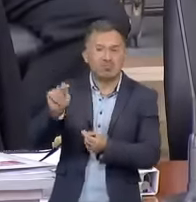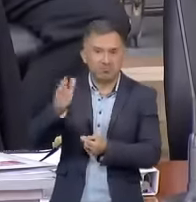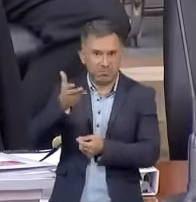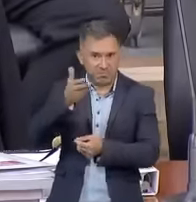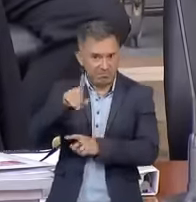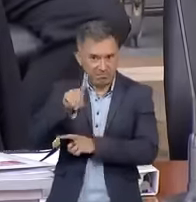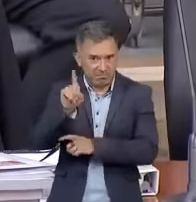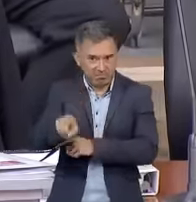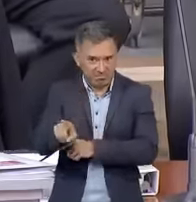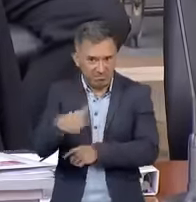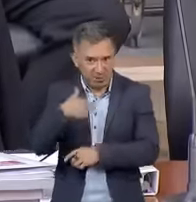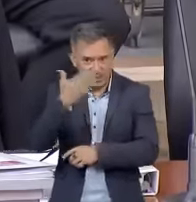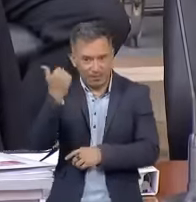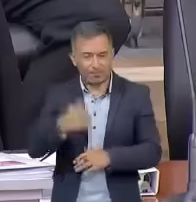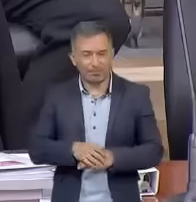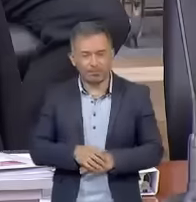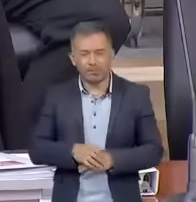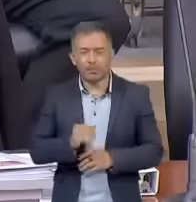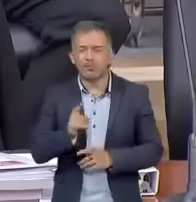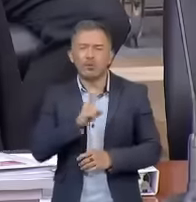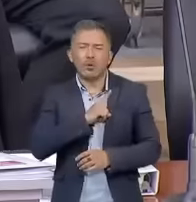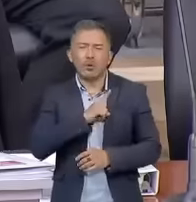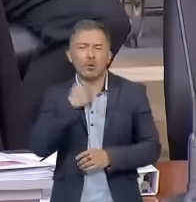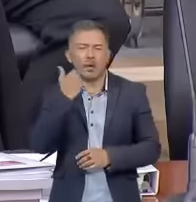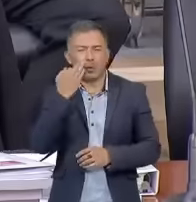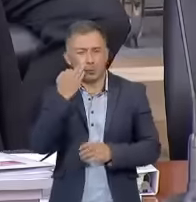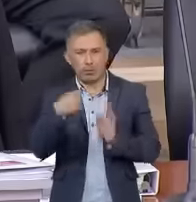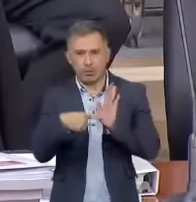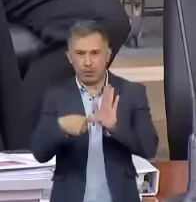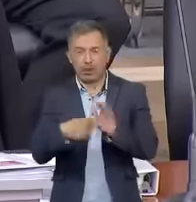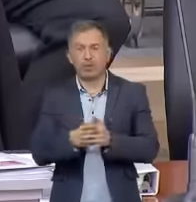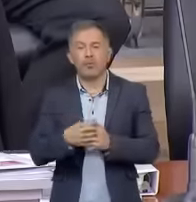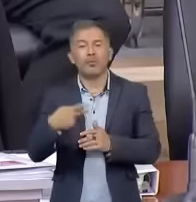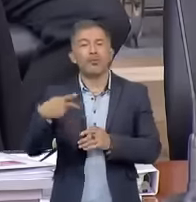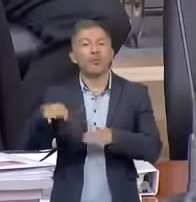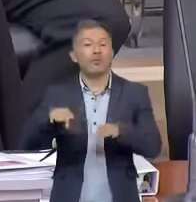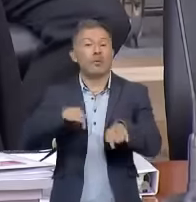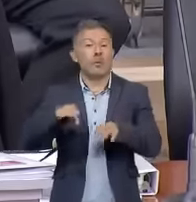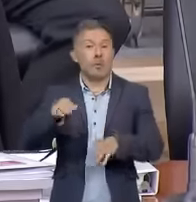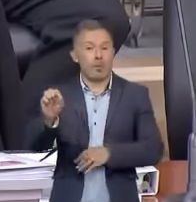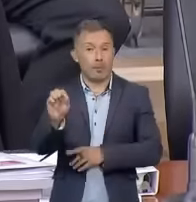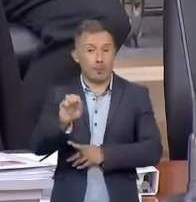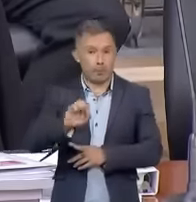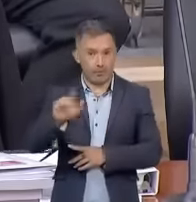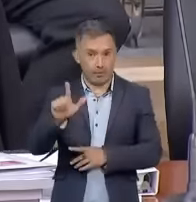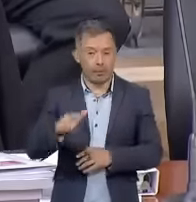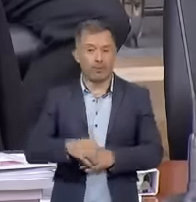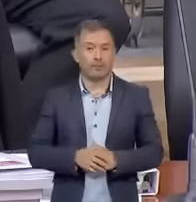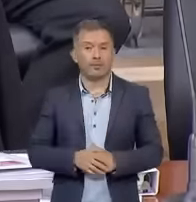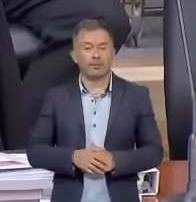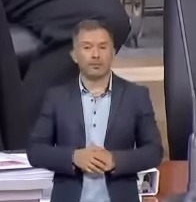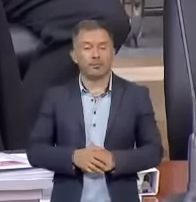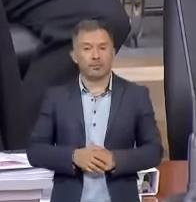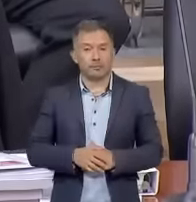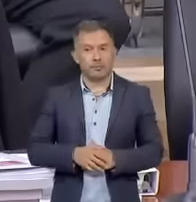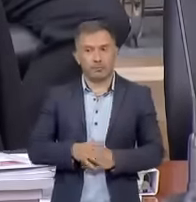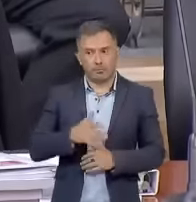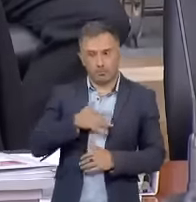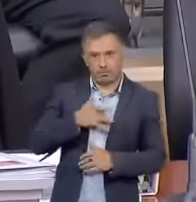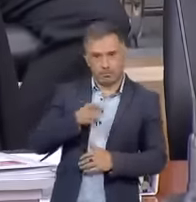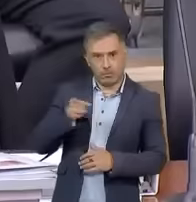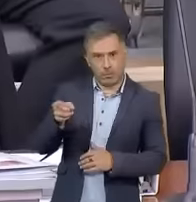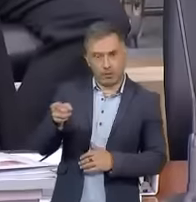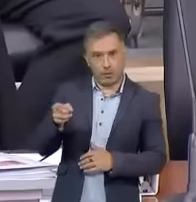entonces solo para demostrar que en su ejercicio profesional no ves que tenga una